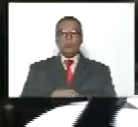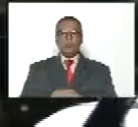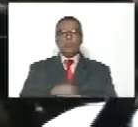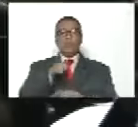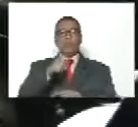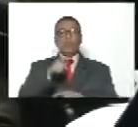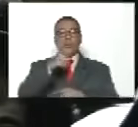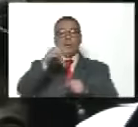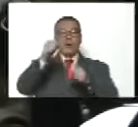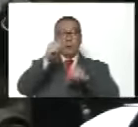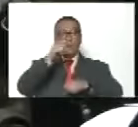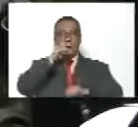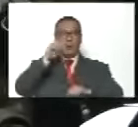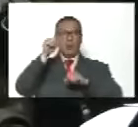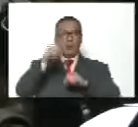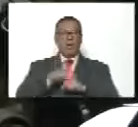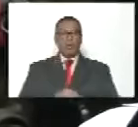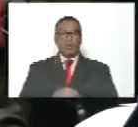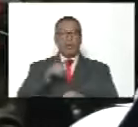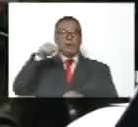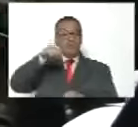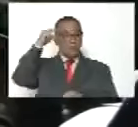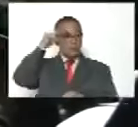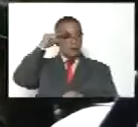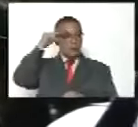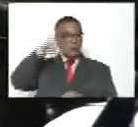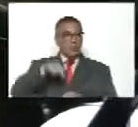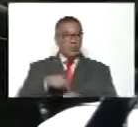Dijo el presidente Nicolás Maduro,